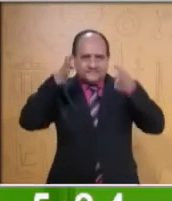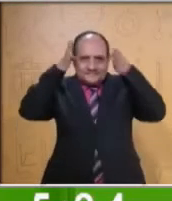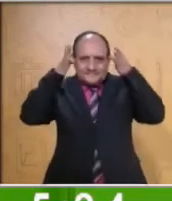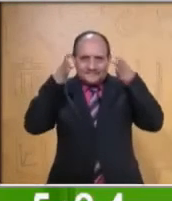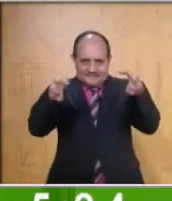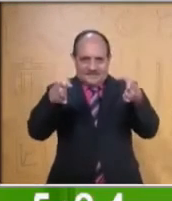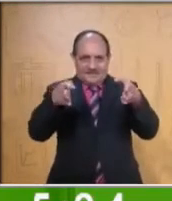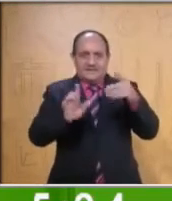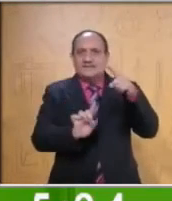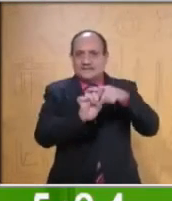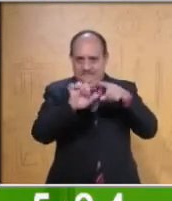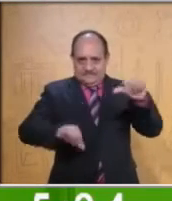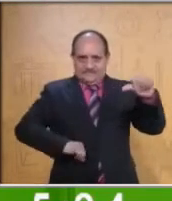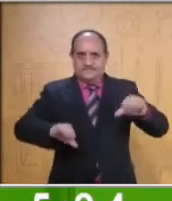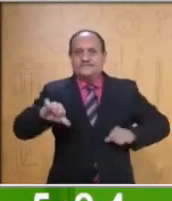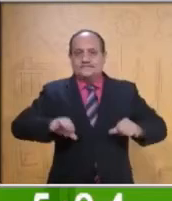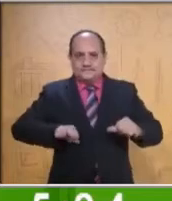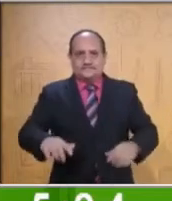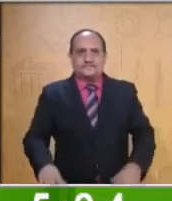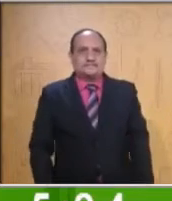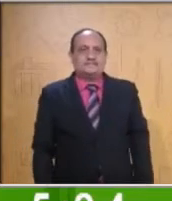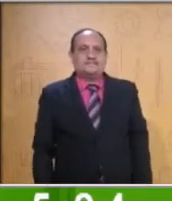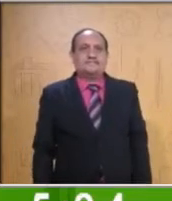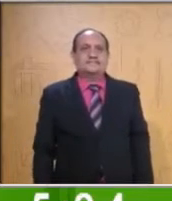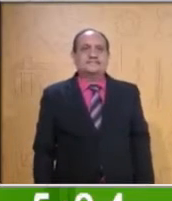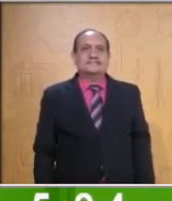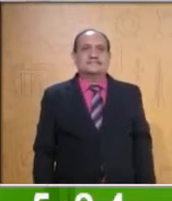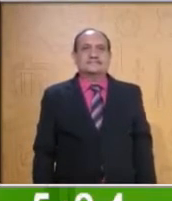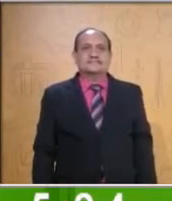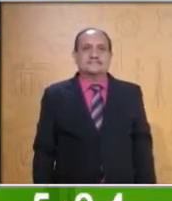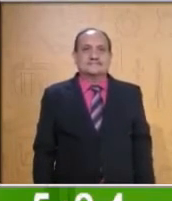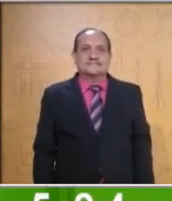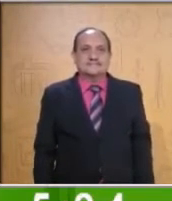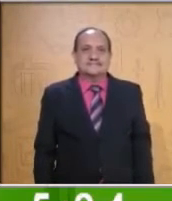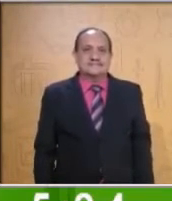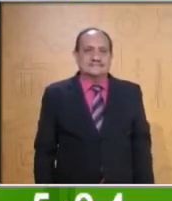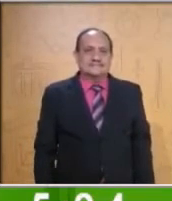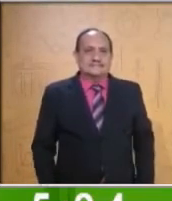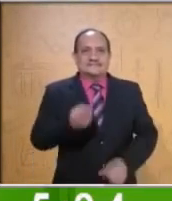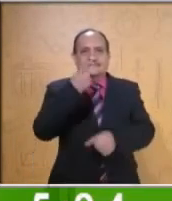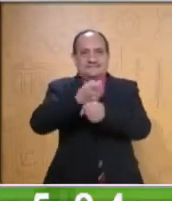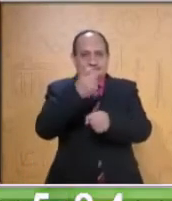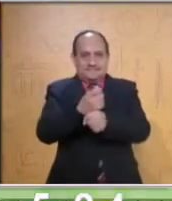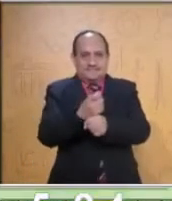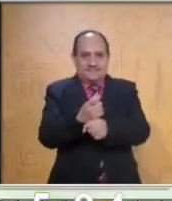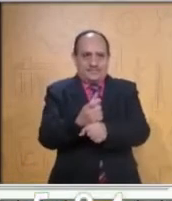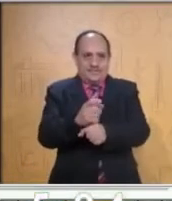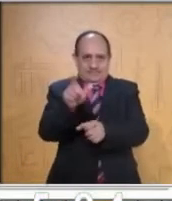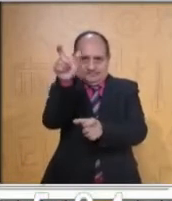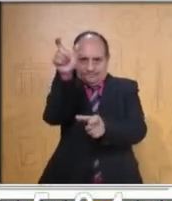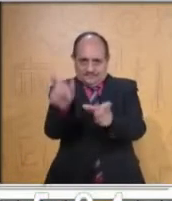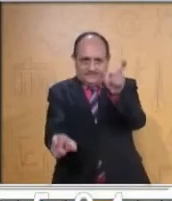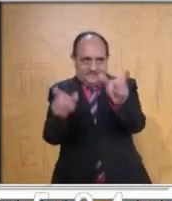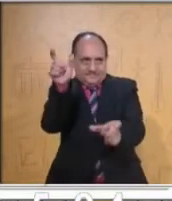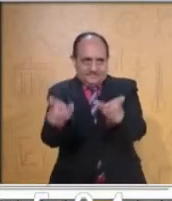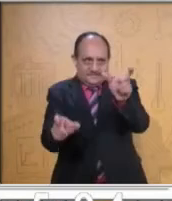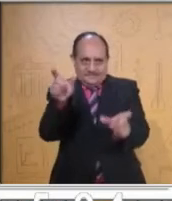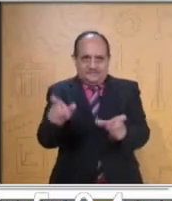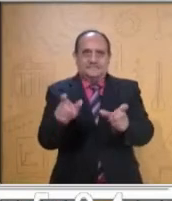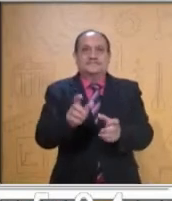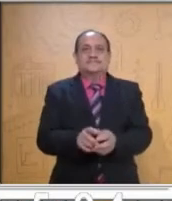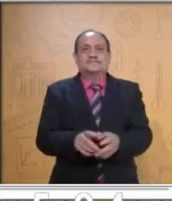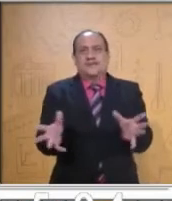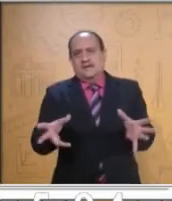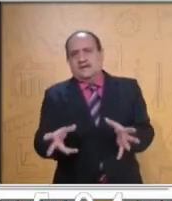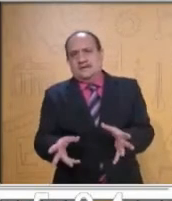en nuestro trabajo. Muy bien, entonces vamos a empezar con la primera de las medidas de tendencia central, lo